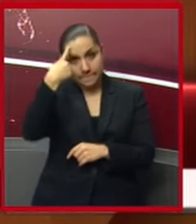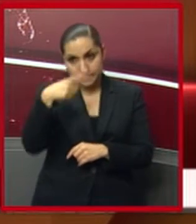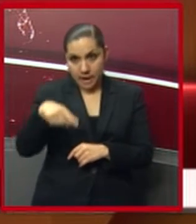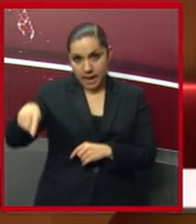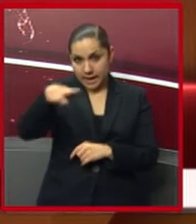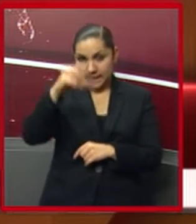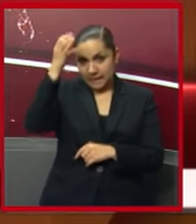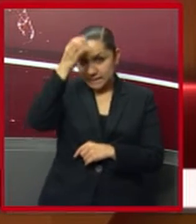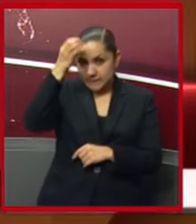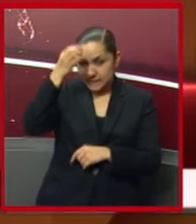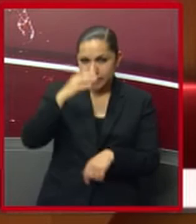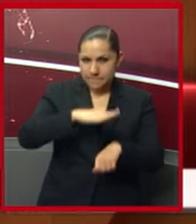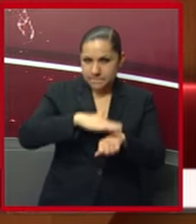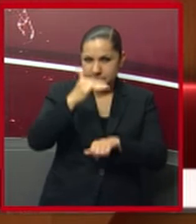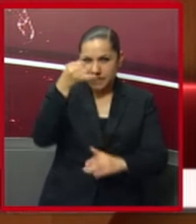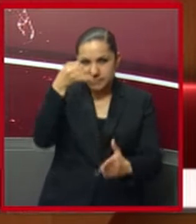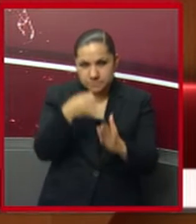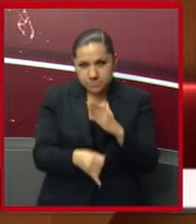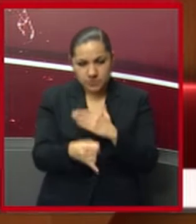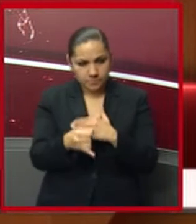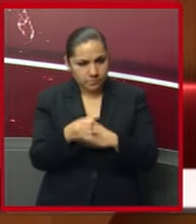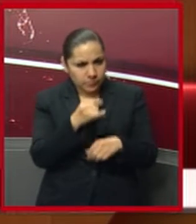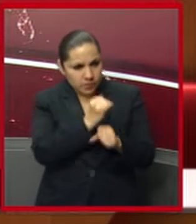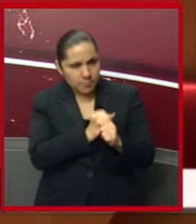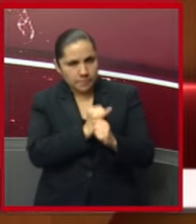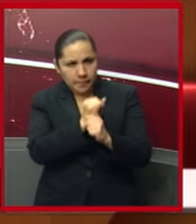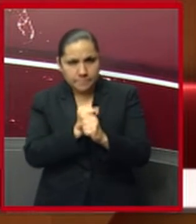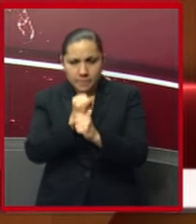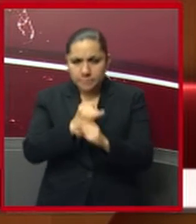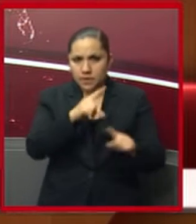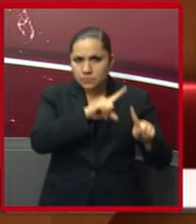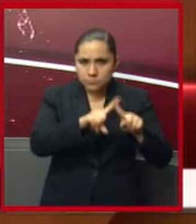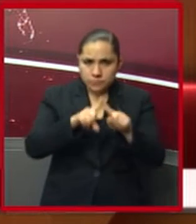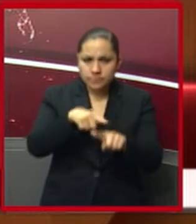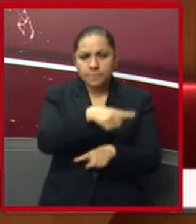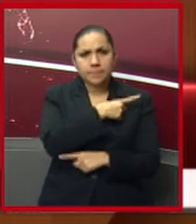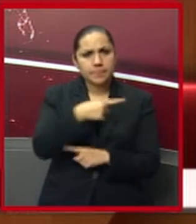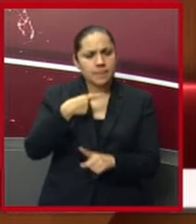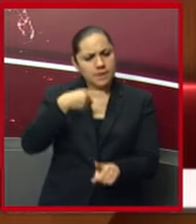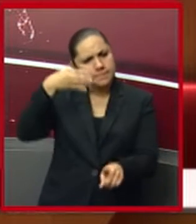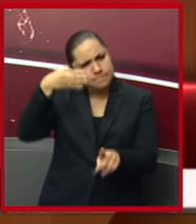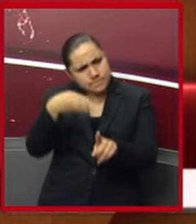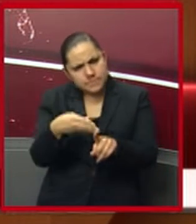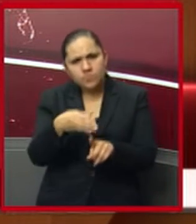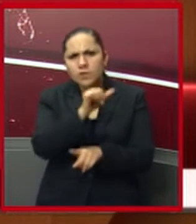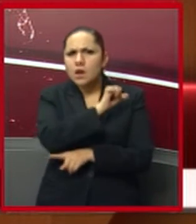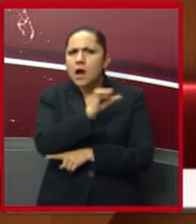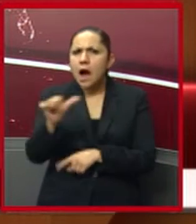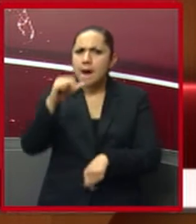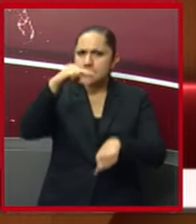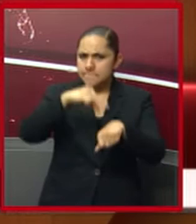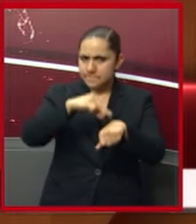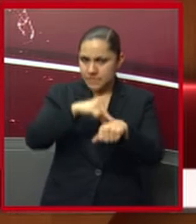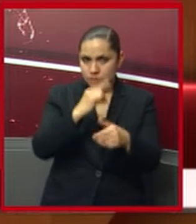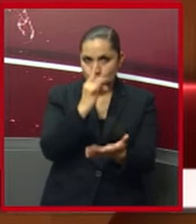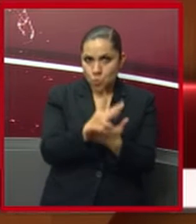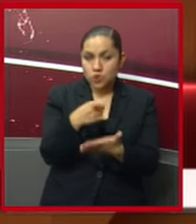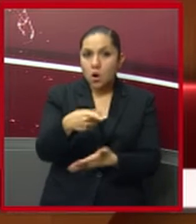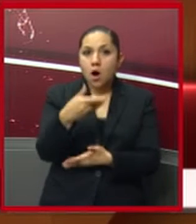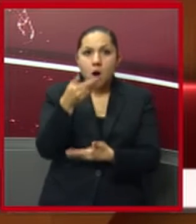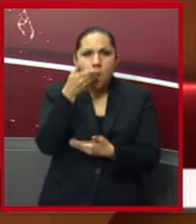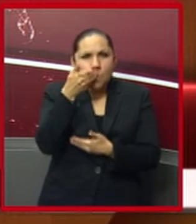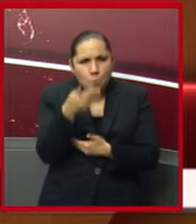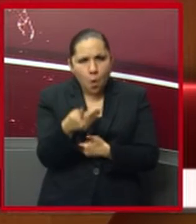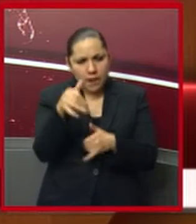científica para estructurar y producir fármacos bien dosificados y bajo el